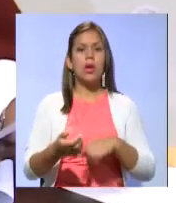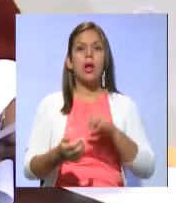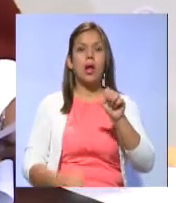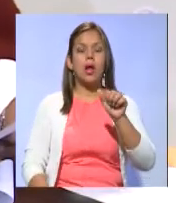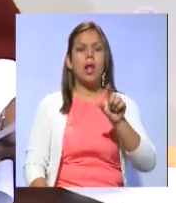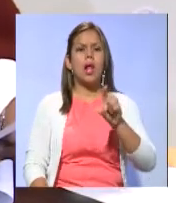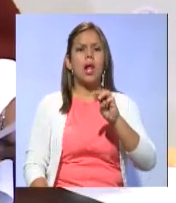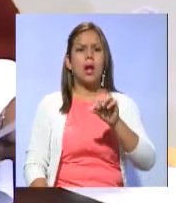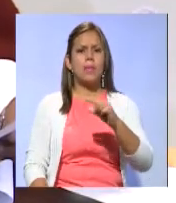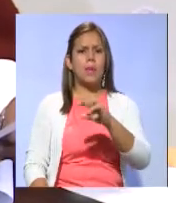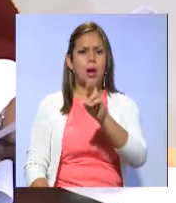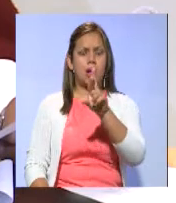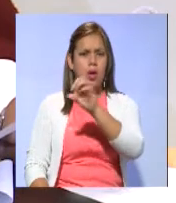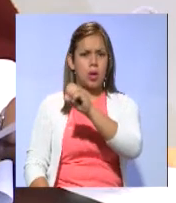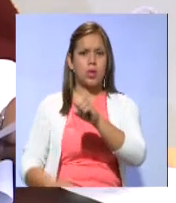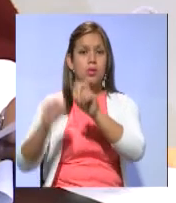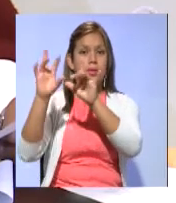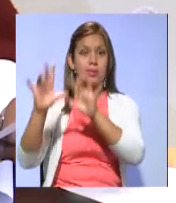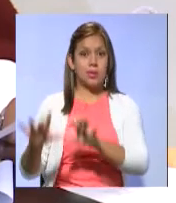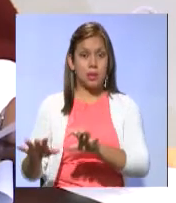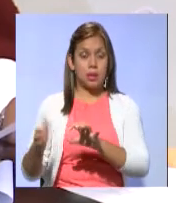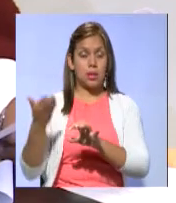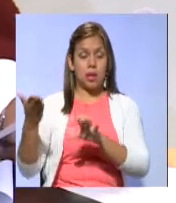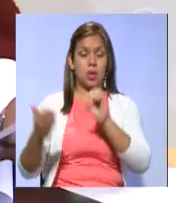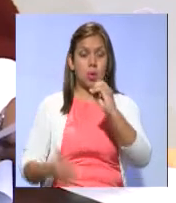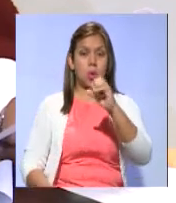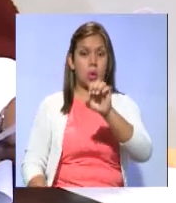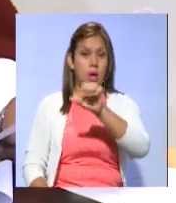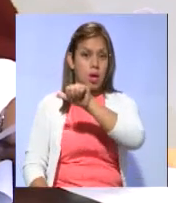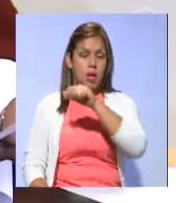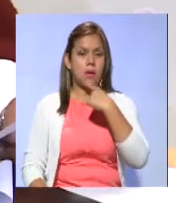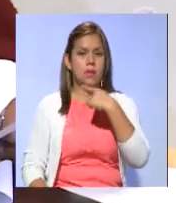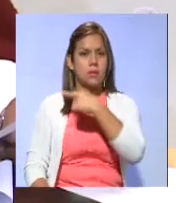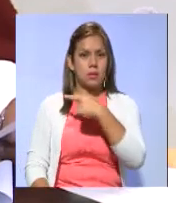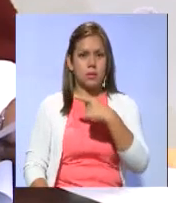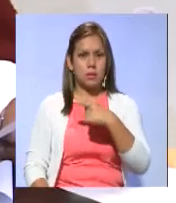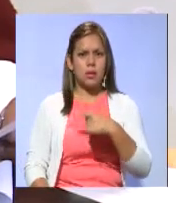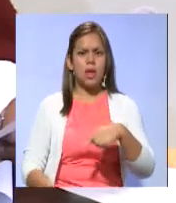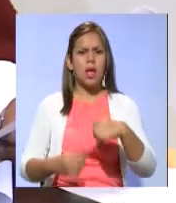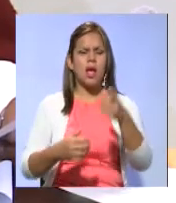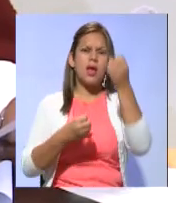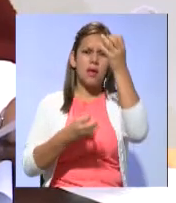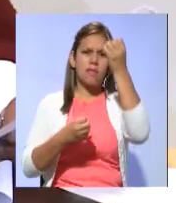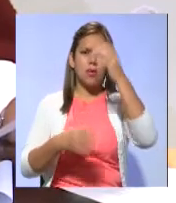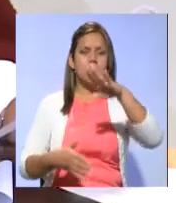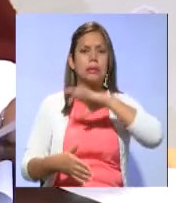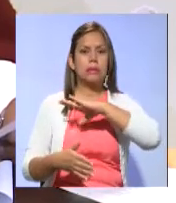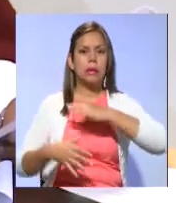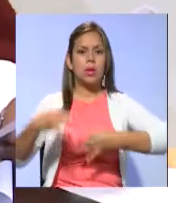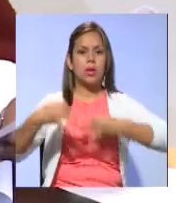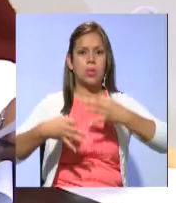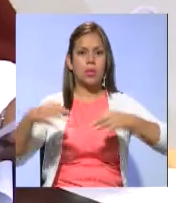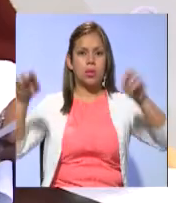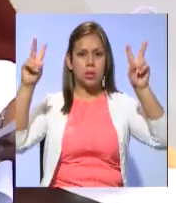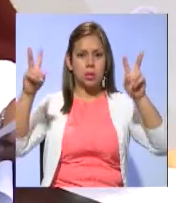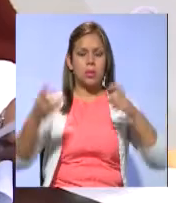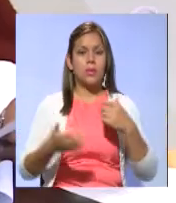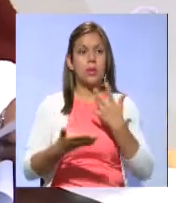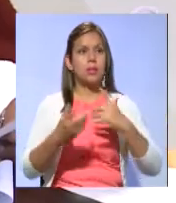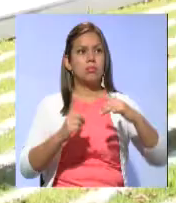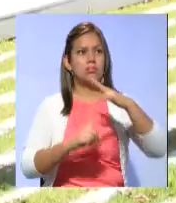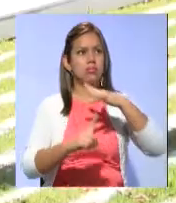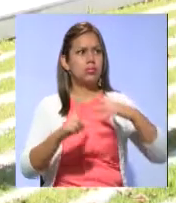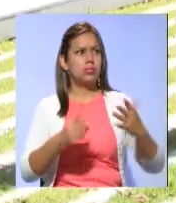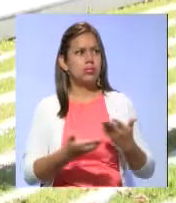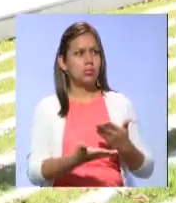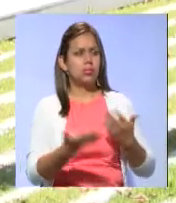Almagro, secretario general de la Organización de Estados Americanos, en el sentido que realizará un informe técnico jurídico sobre la base de la situación